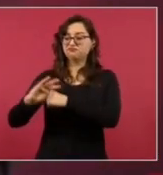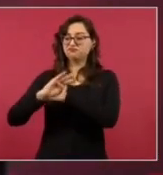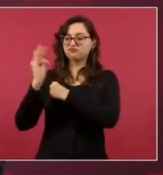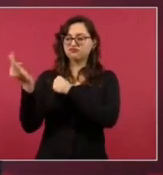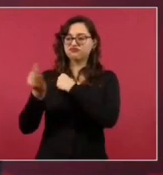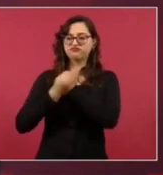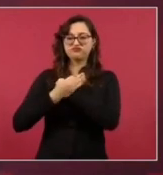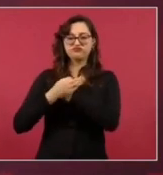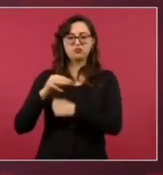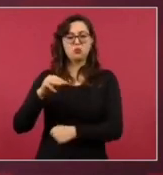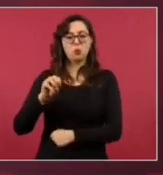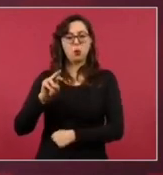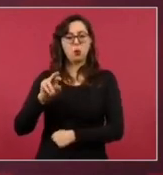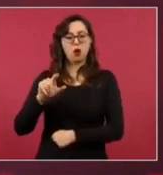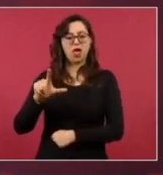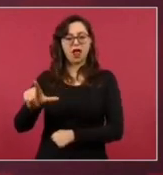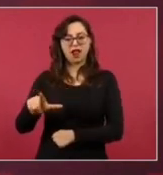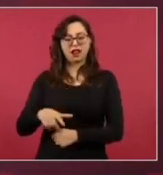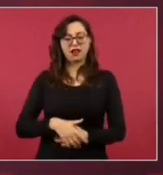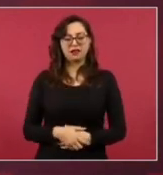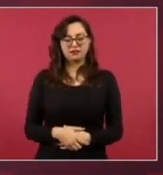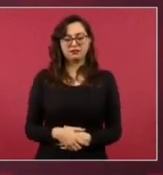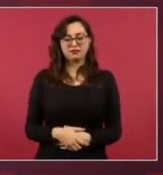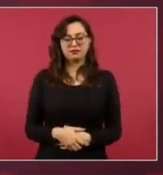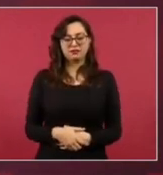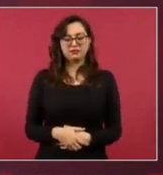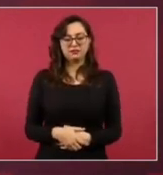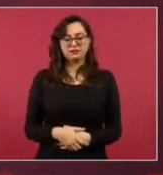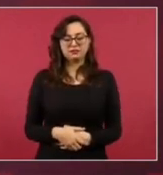nos atacan, como ya lo mencioné.